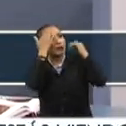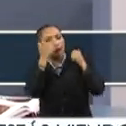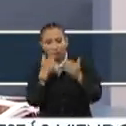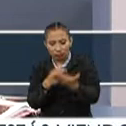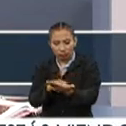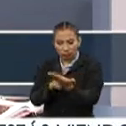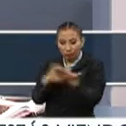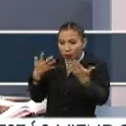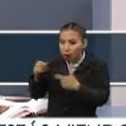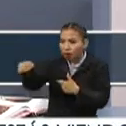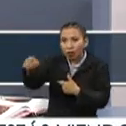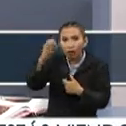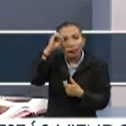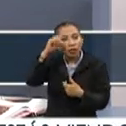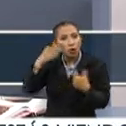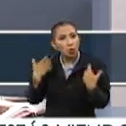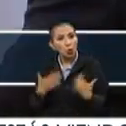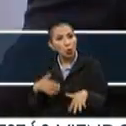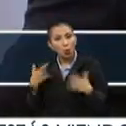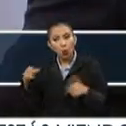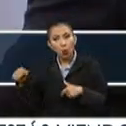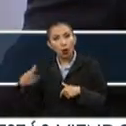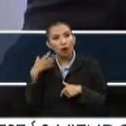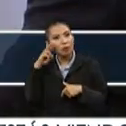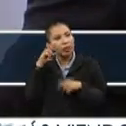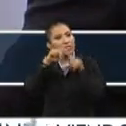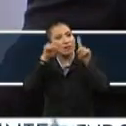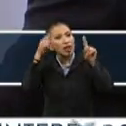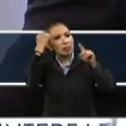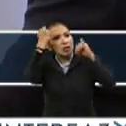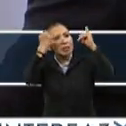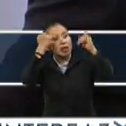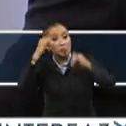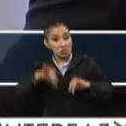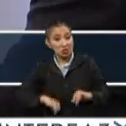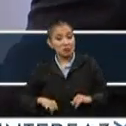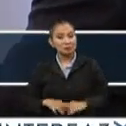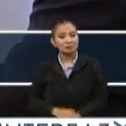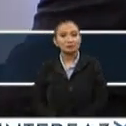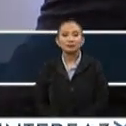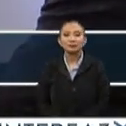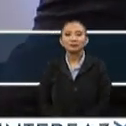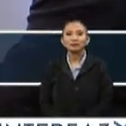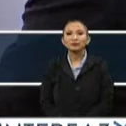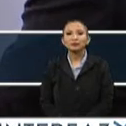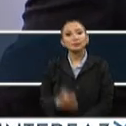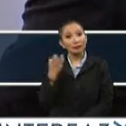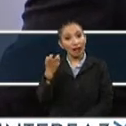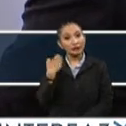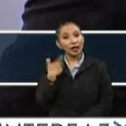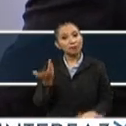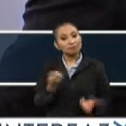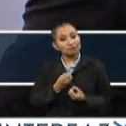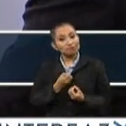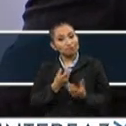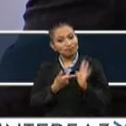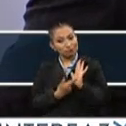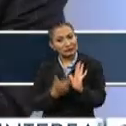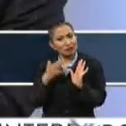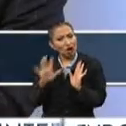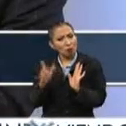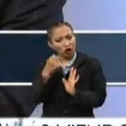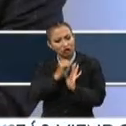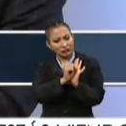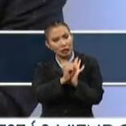descubre el público que está visitando la exposición, pues era inédita y es muy interesante, ¿no? Claro, y esa expresión creo que es de sus